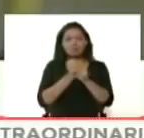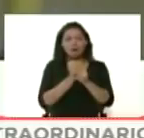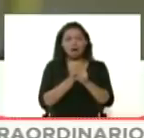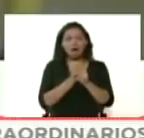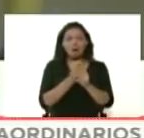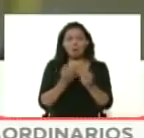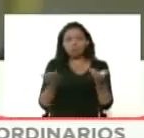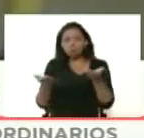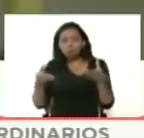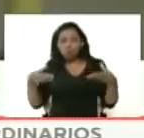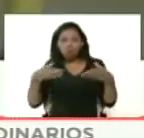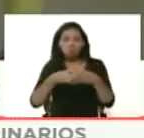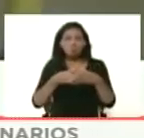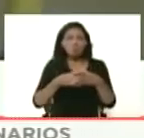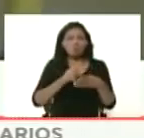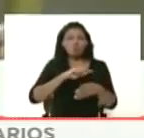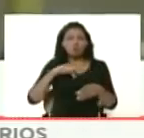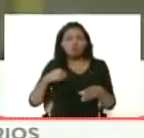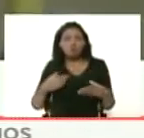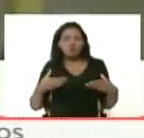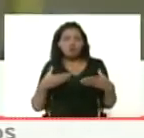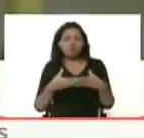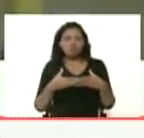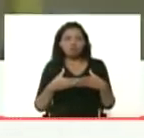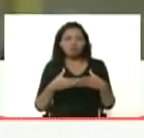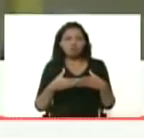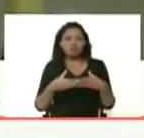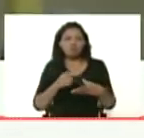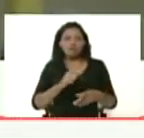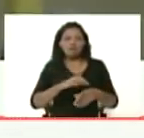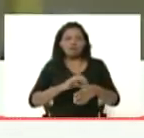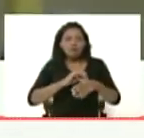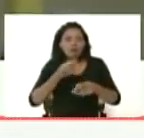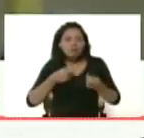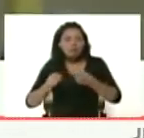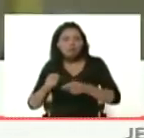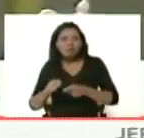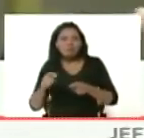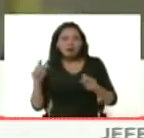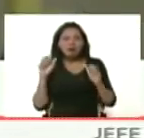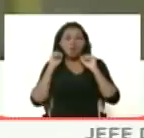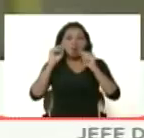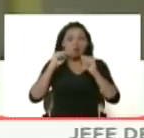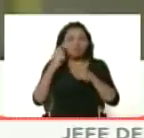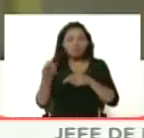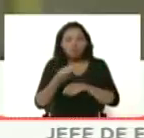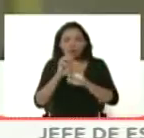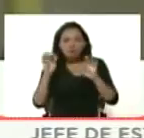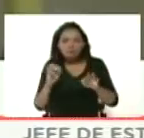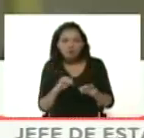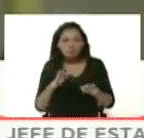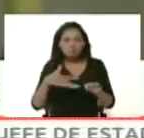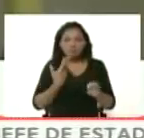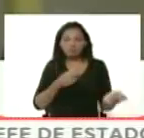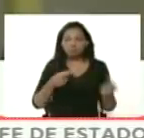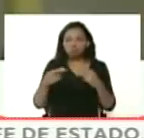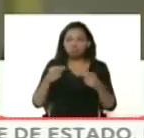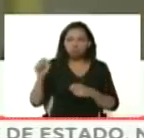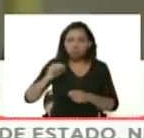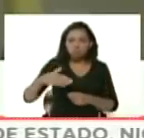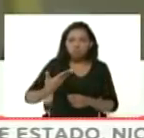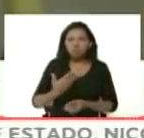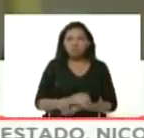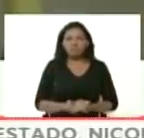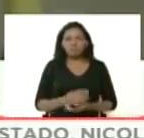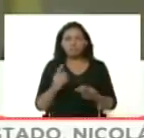varios gremios del sector pecuario para lograr lo que sea necesario para ser libre de aftosa y poder exportar. Y el tercer punto, que es